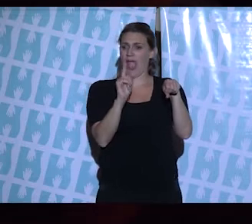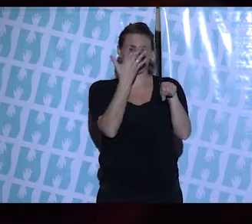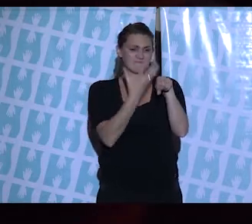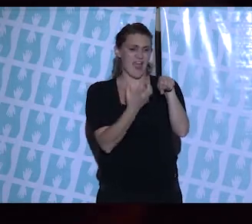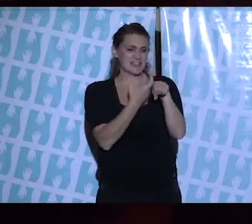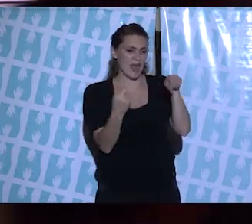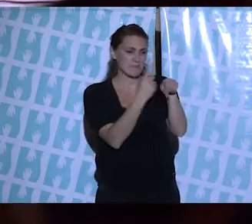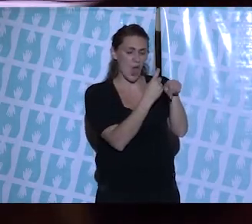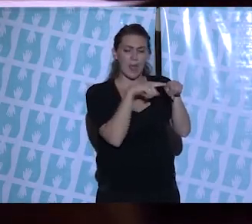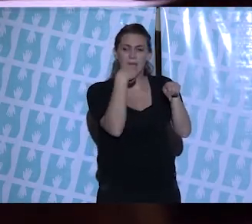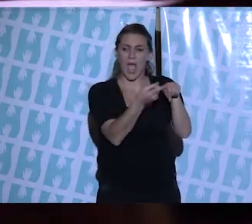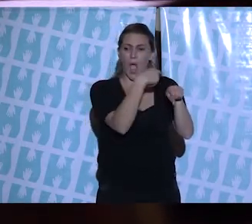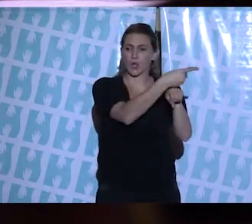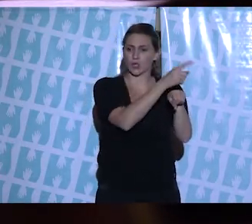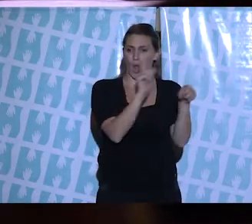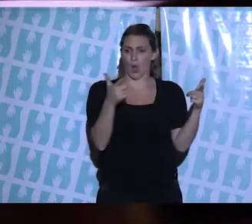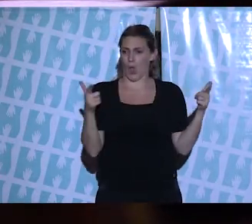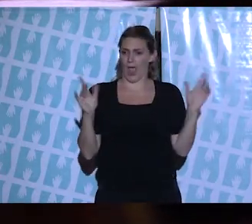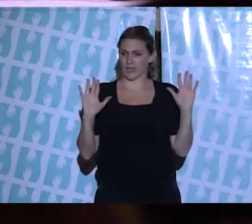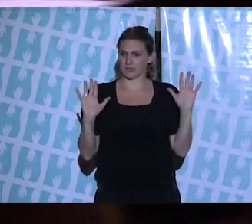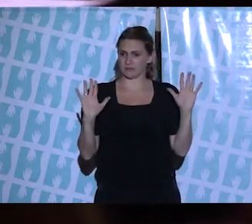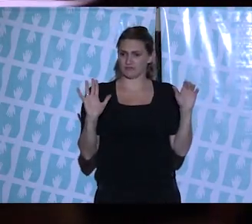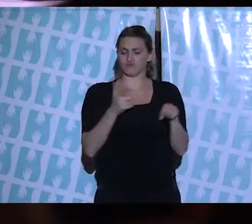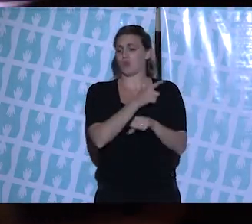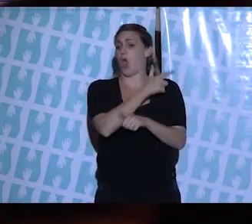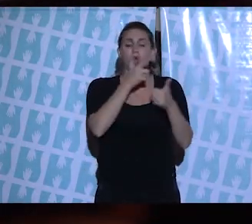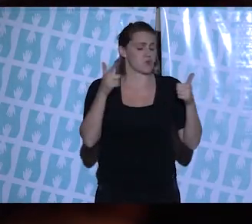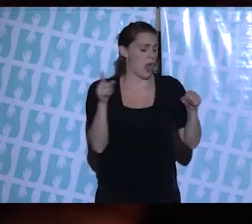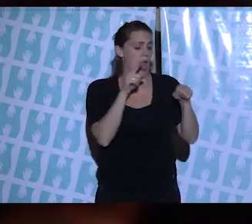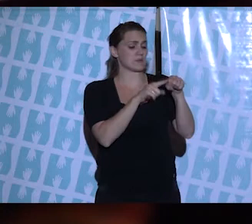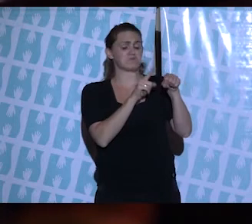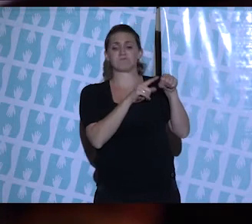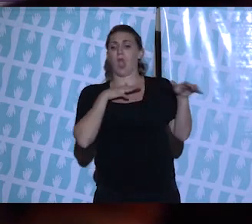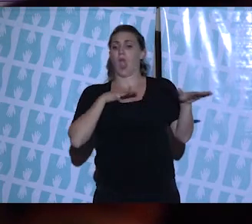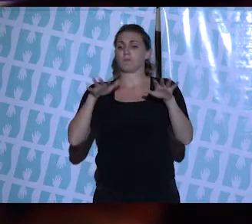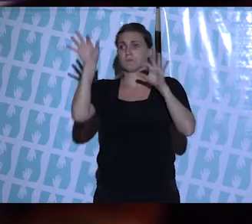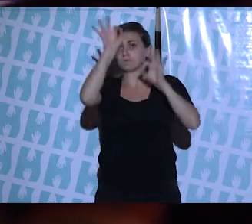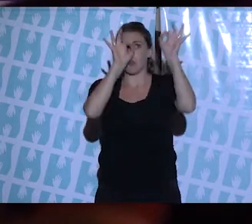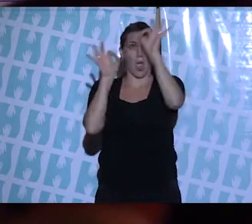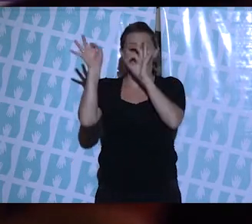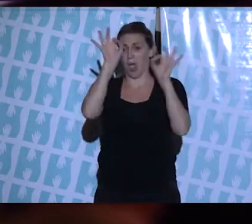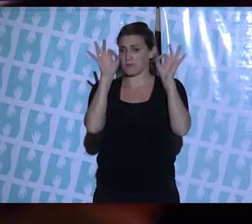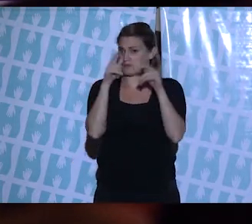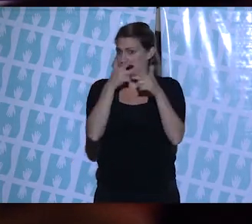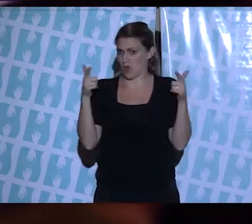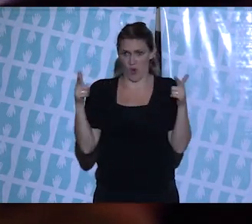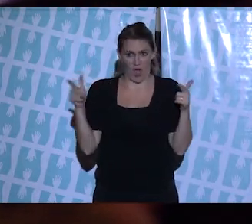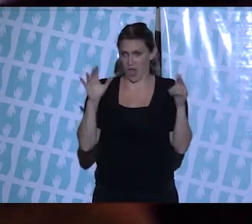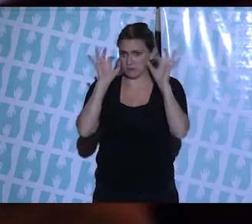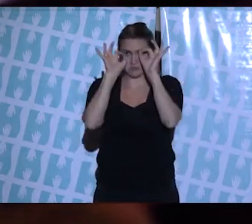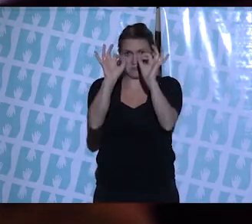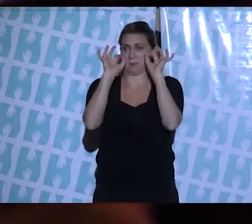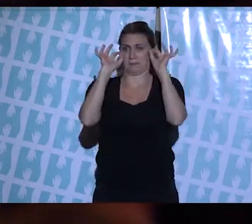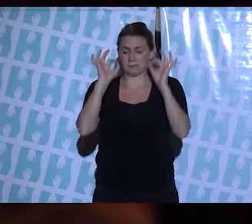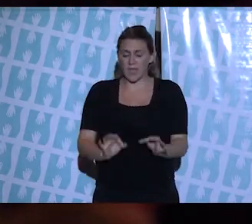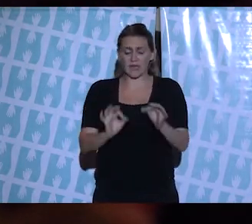tres cosas que yo mencioné antes. No tiene que haber alteraciones en los movimientos oculares, no tiene que haber alteraciones en